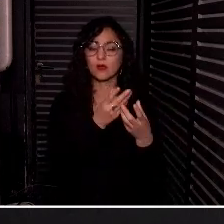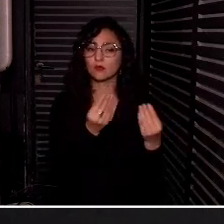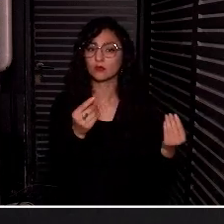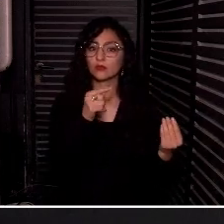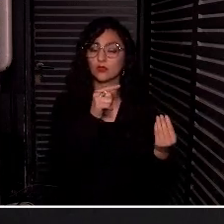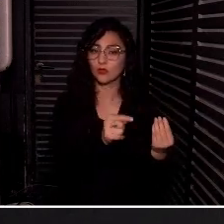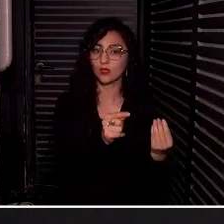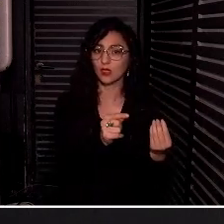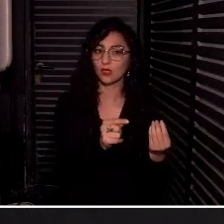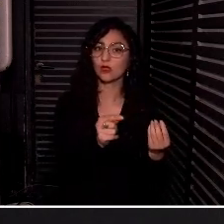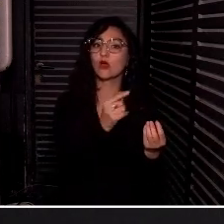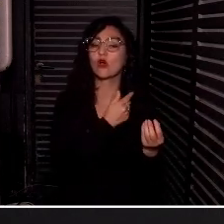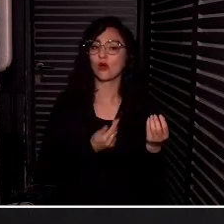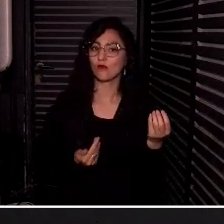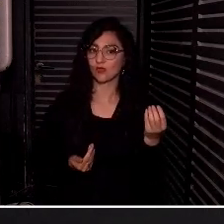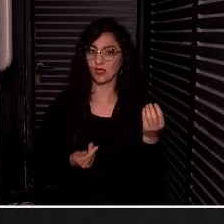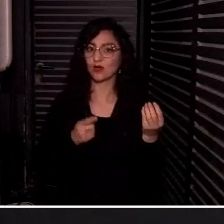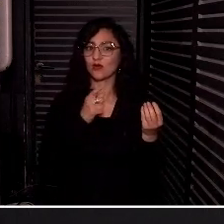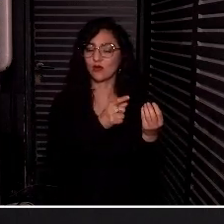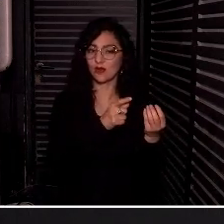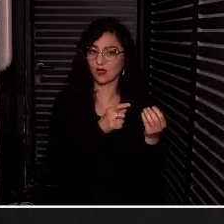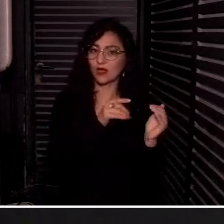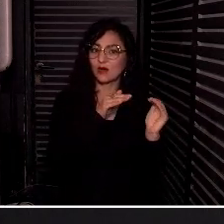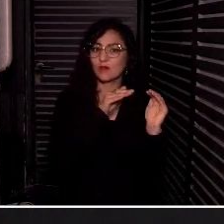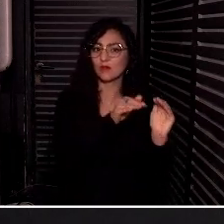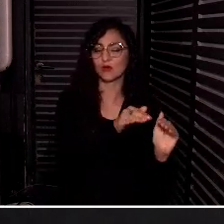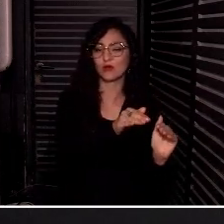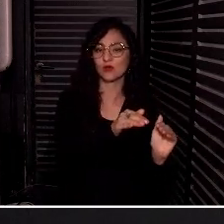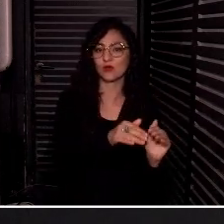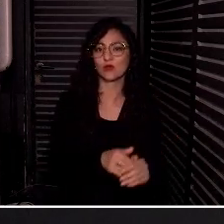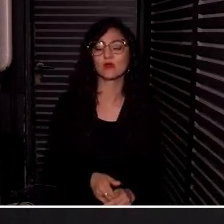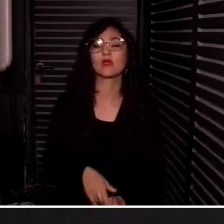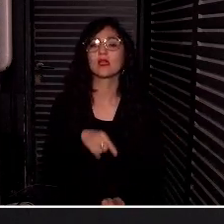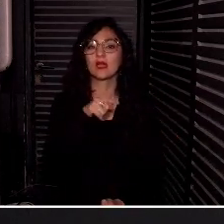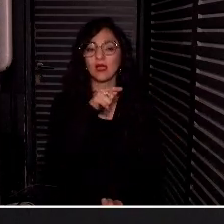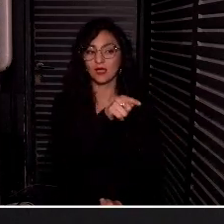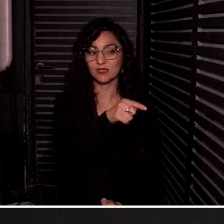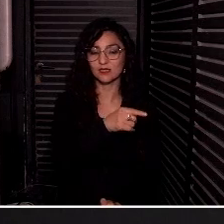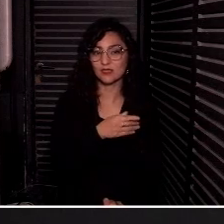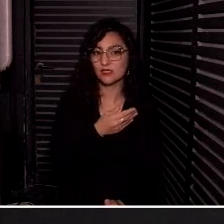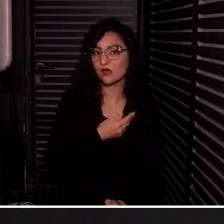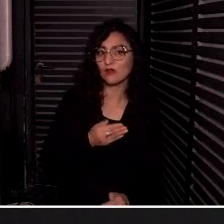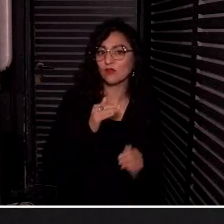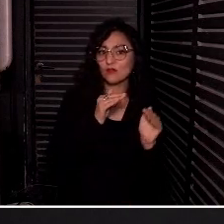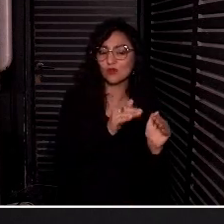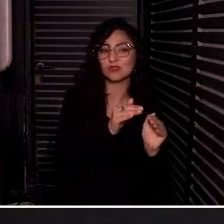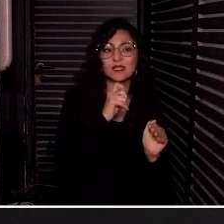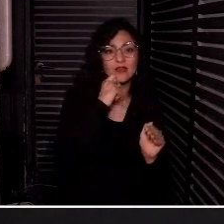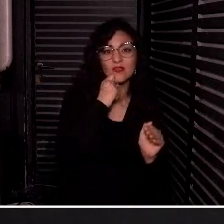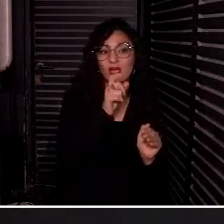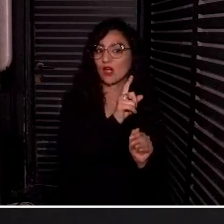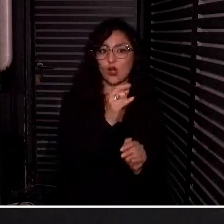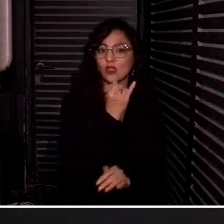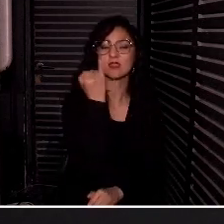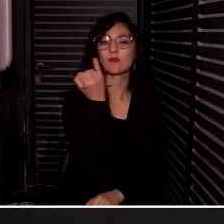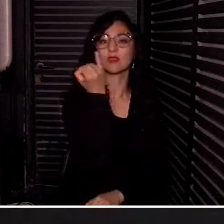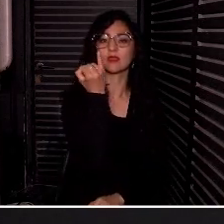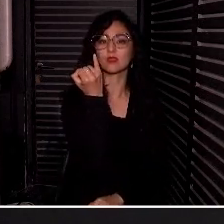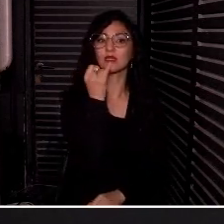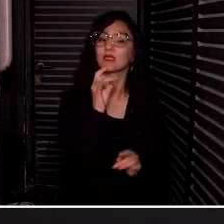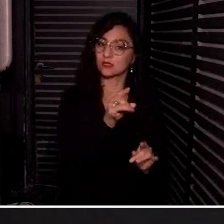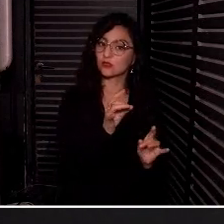alero del gobierno de turno Y estar bajo la alero del gobierno de turno significa no tener Independencia eh Y eso es